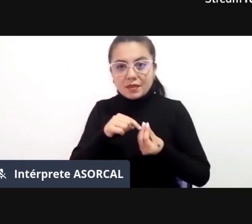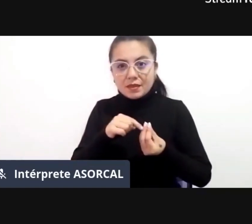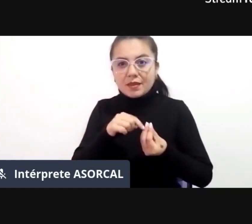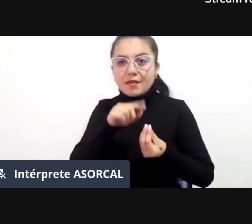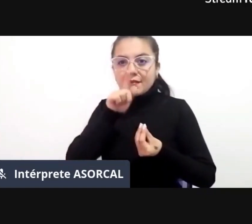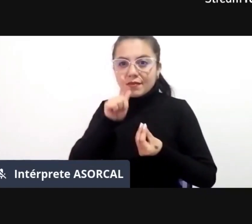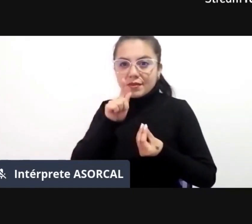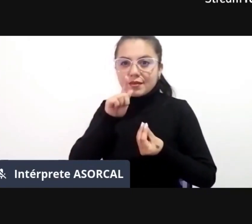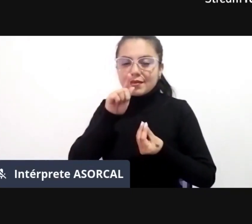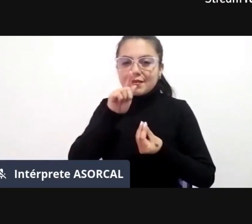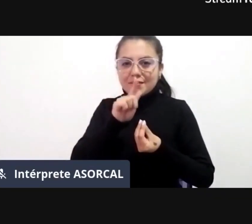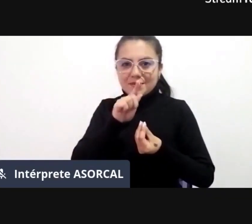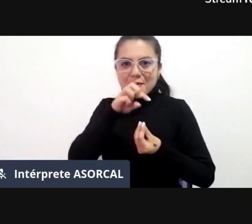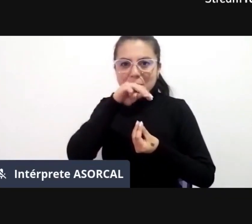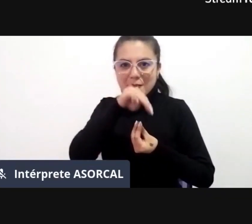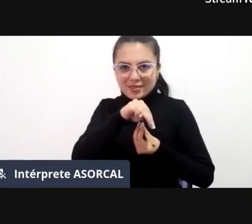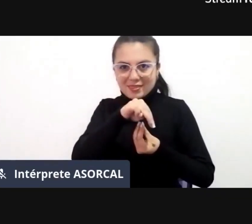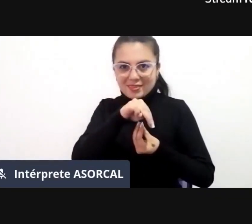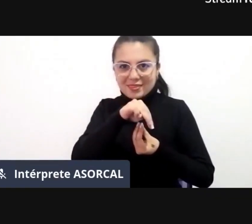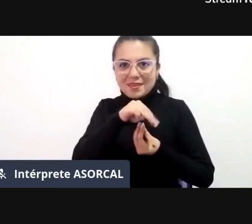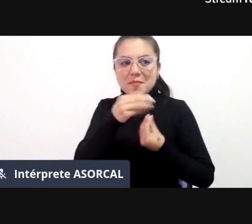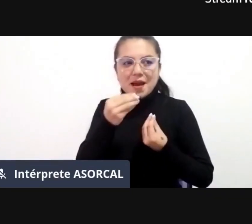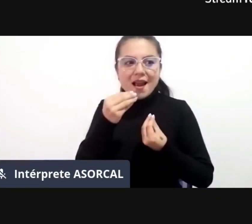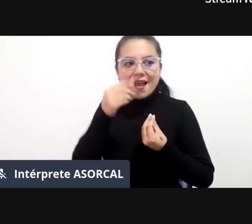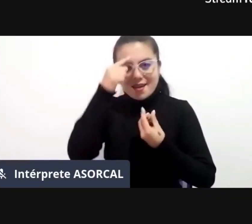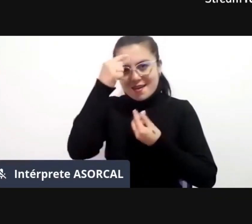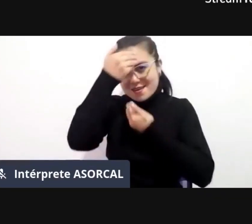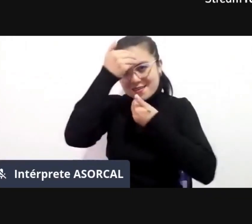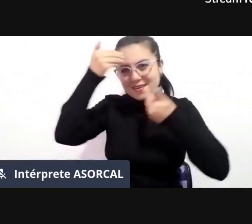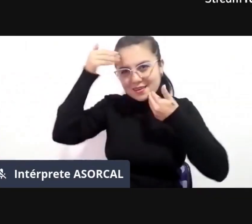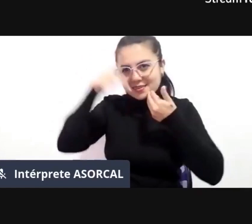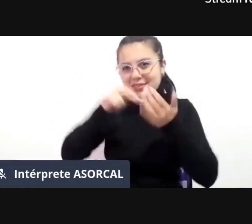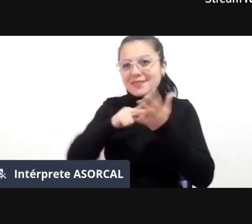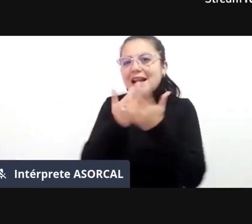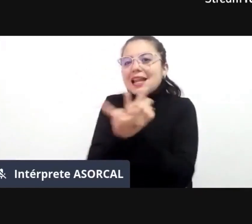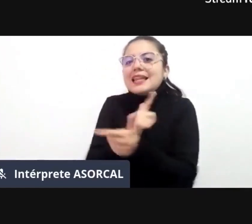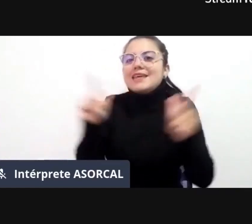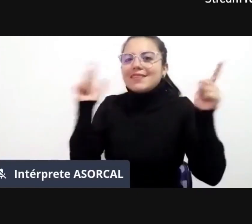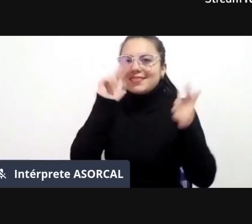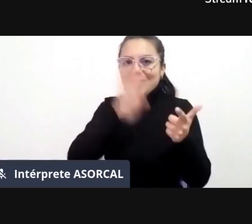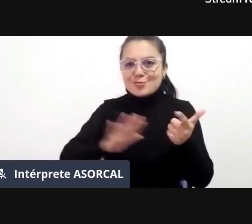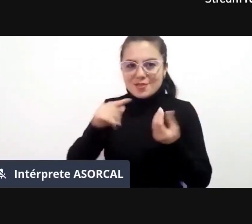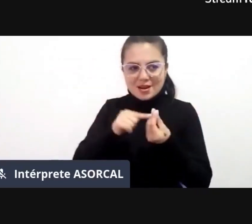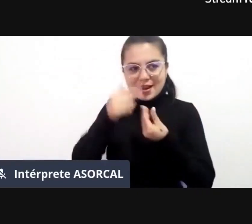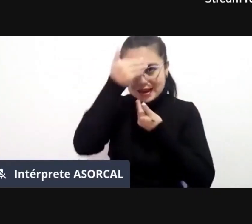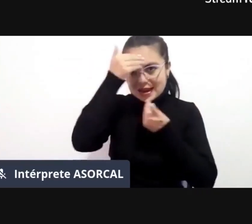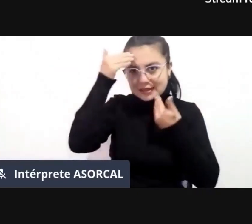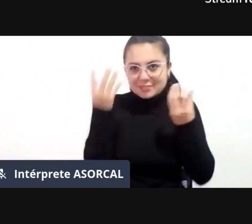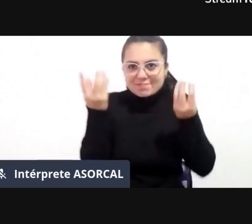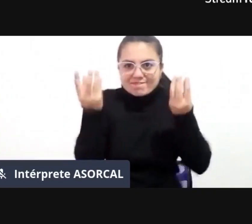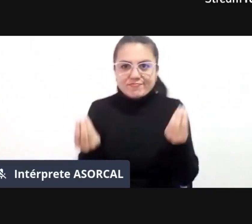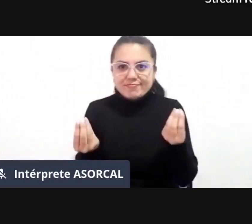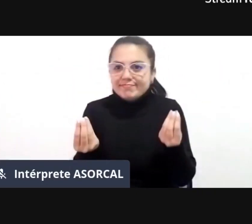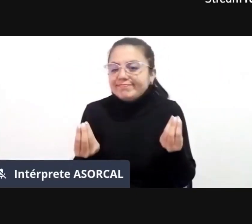Nacional, las 5 fuerzas guerrilleras armadas, por el otro. Era inevitable la